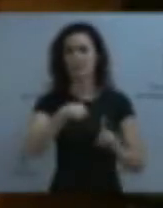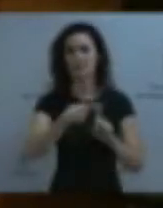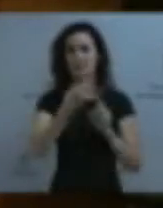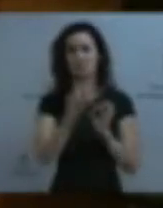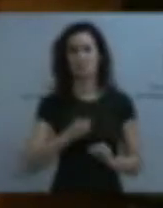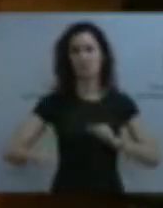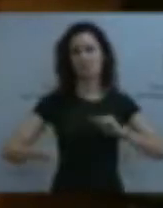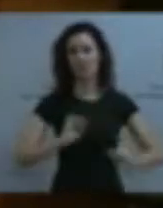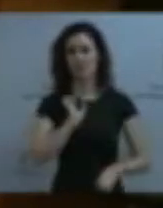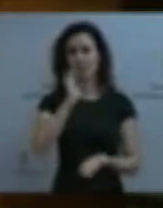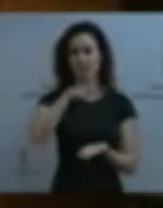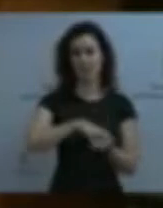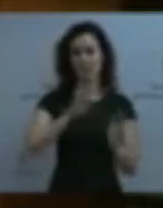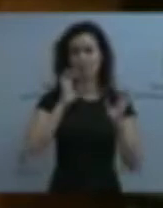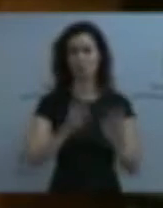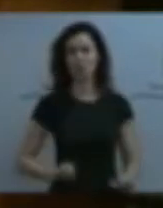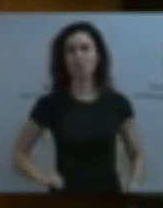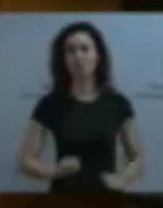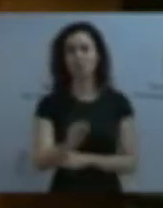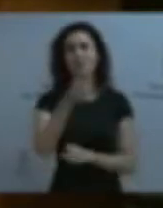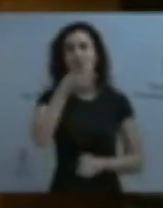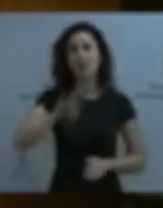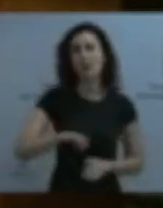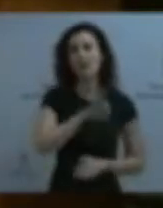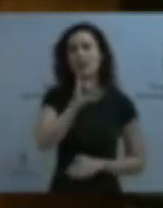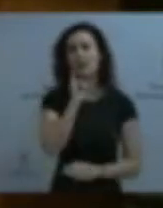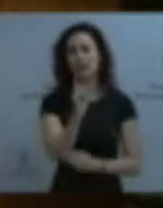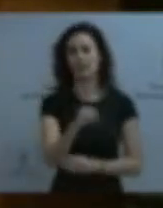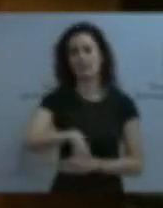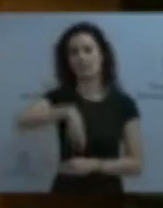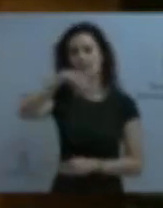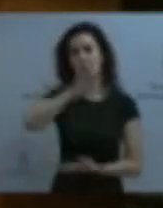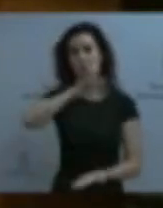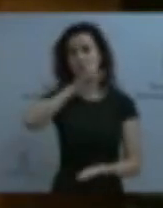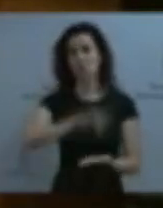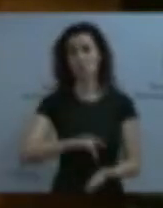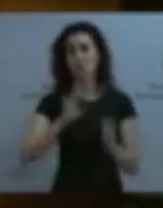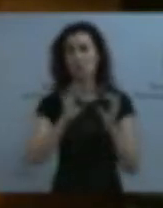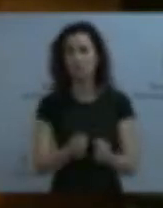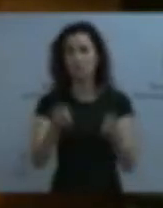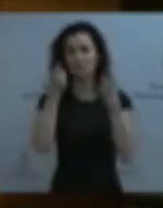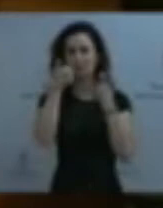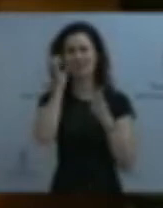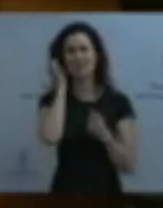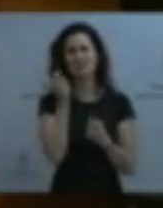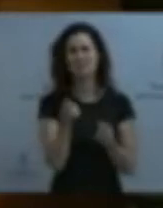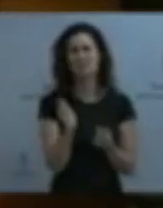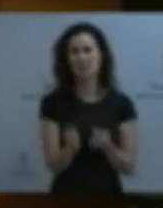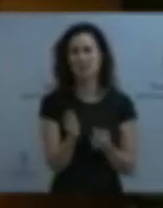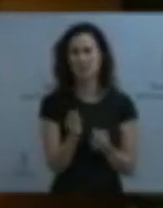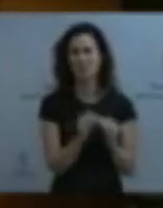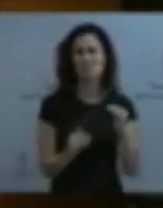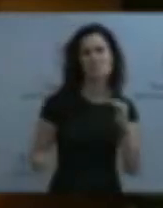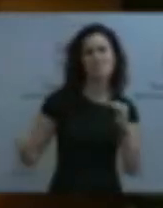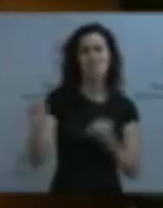empresa prestataria de los servicios de la cafetería IES Universidad Laboral siga cobrando al alumnado precios superiores a los indicados